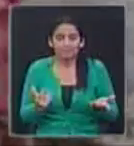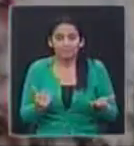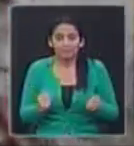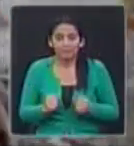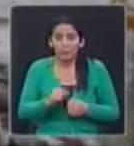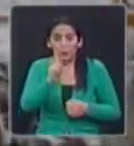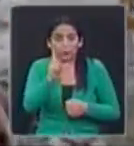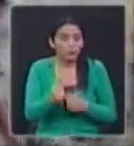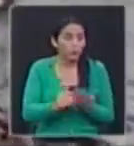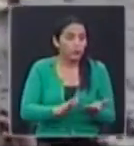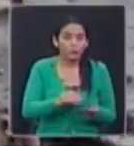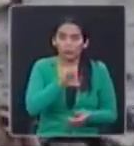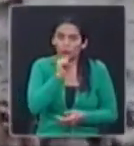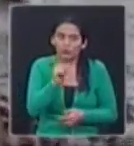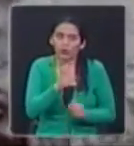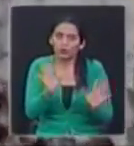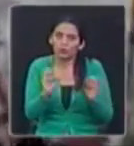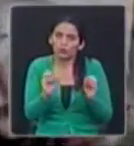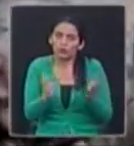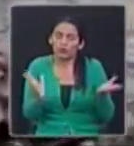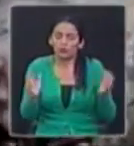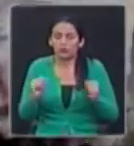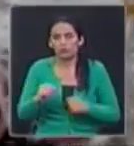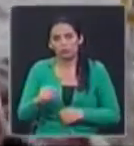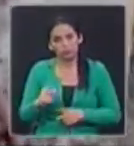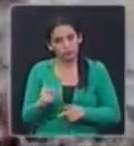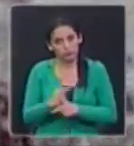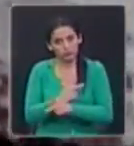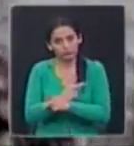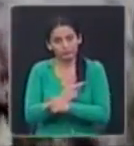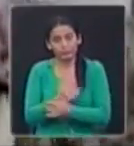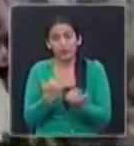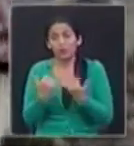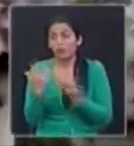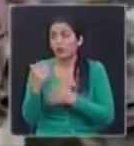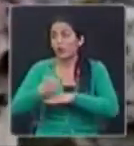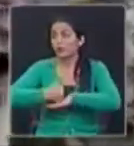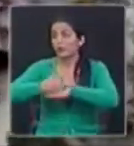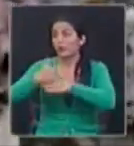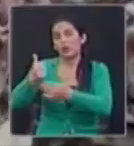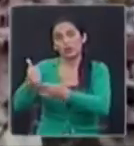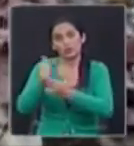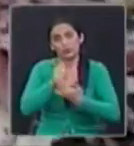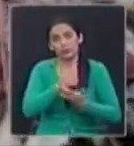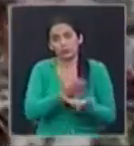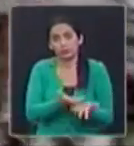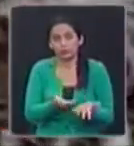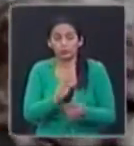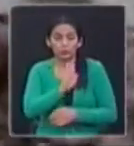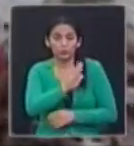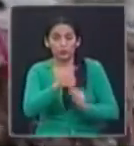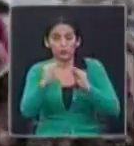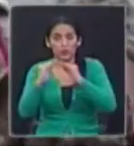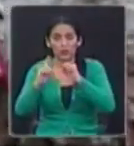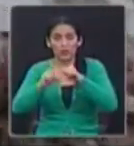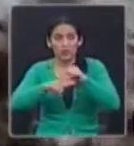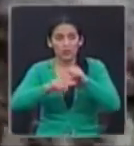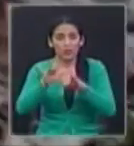pérdidas humanas. Los afectados por el fuerte temporal esperan ayuda por parte de las autoridades, debido a que sus viviendas